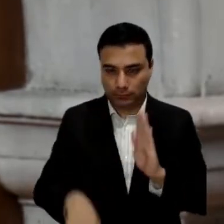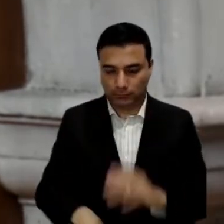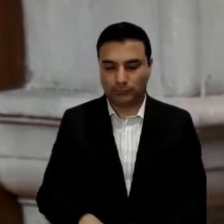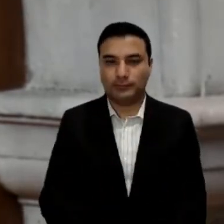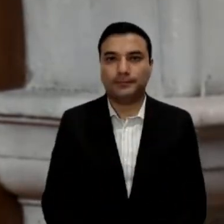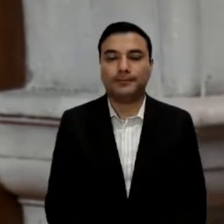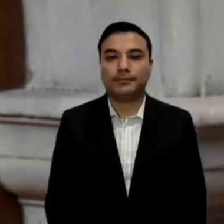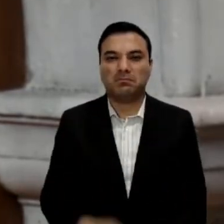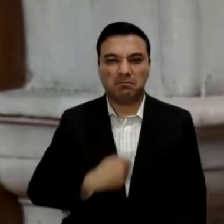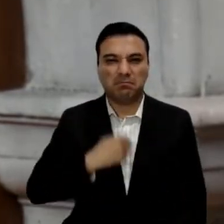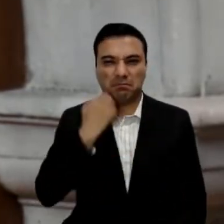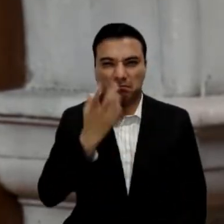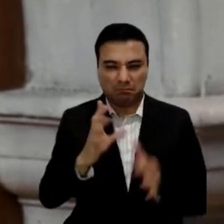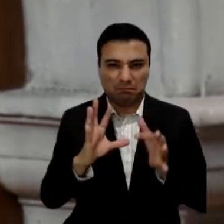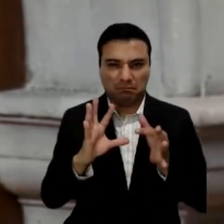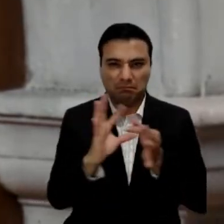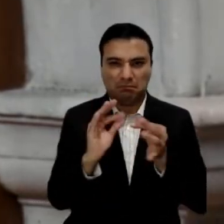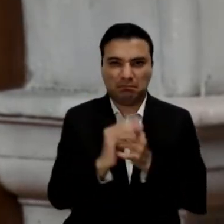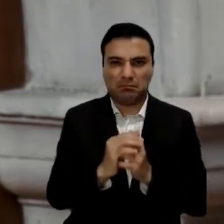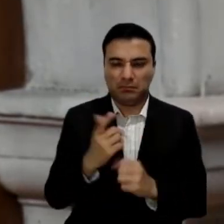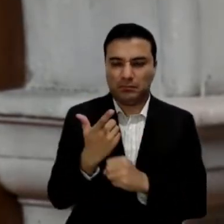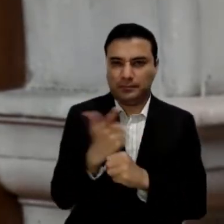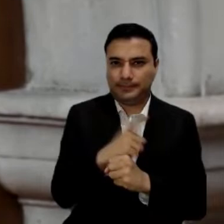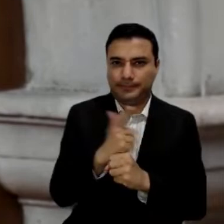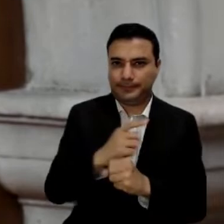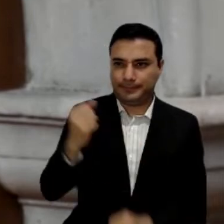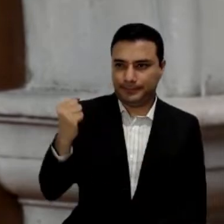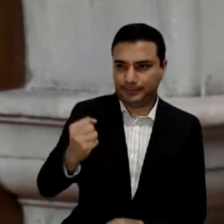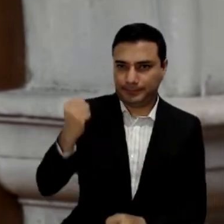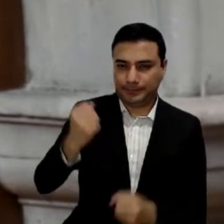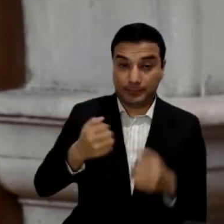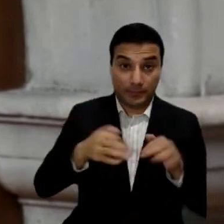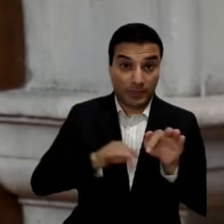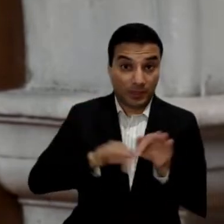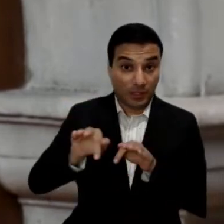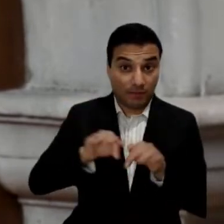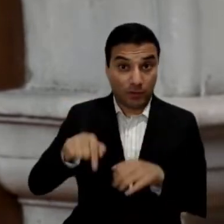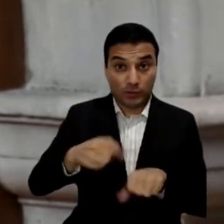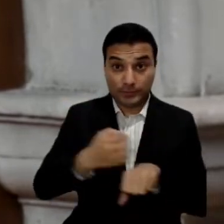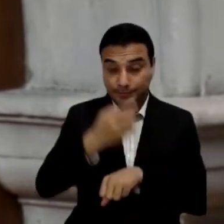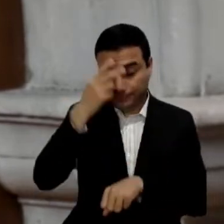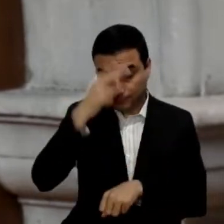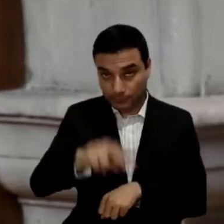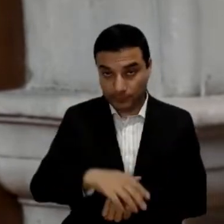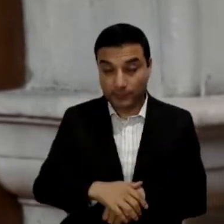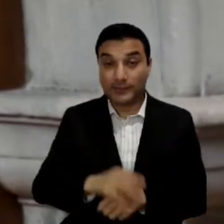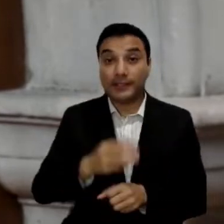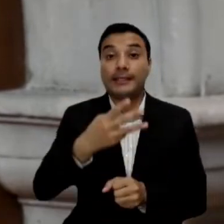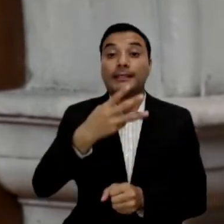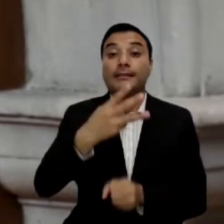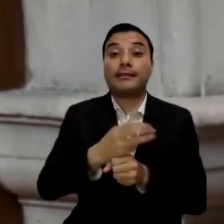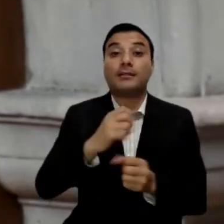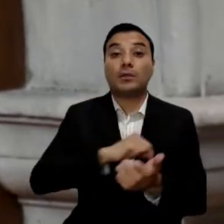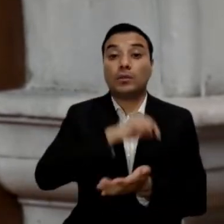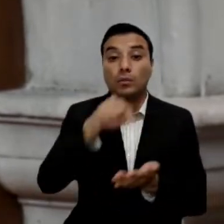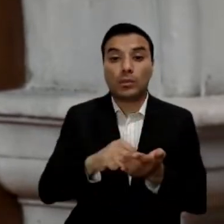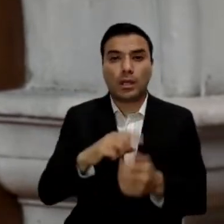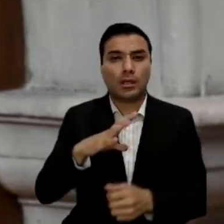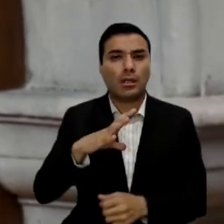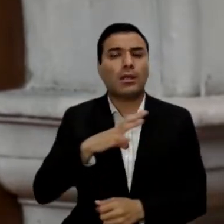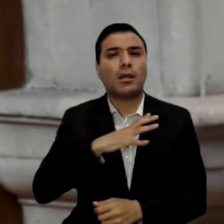debo decir que en la administración del licenciado Alfredo del Mazo, nuestra entidad fue la tercera con mayor generación de empleos formales